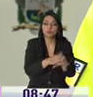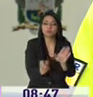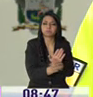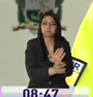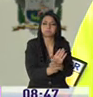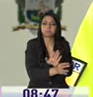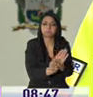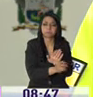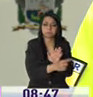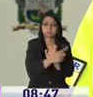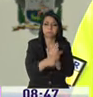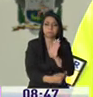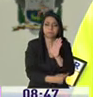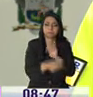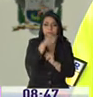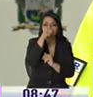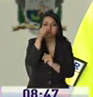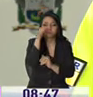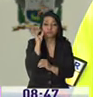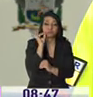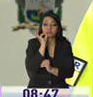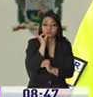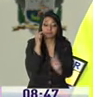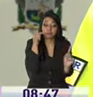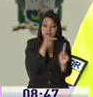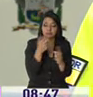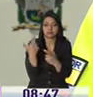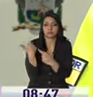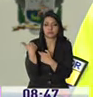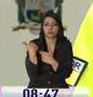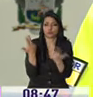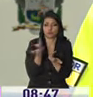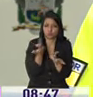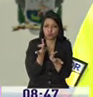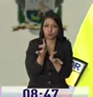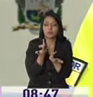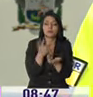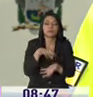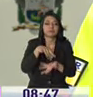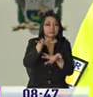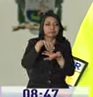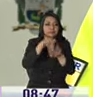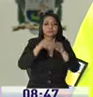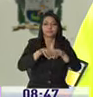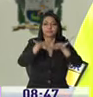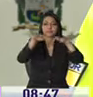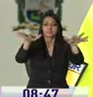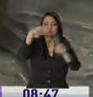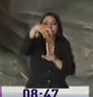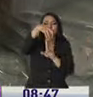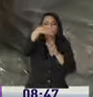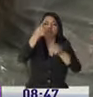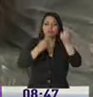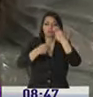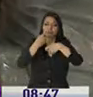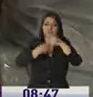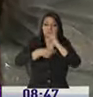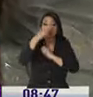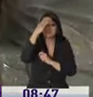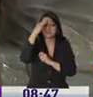a fiscalización. Este se encargaba de distribuir esta sustancia ilícita en el sector de la mitad del mundo. Sabían que la droga llegó